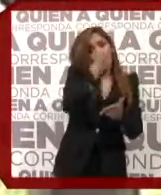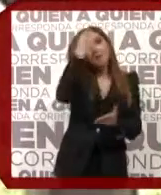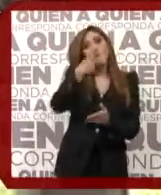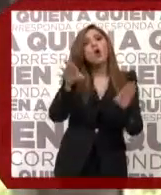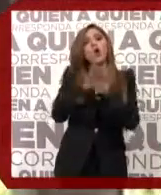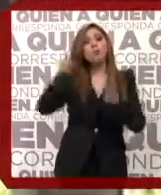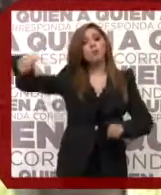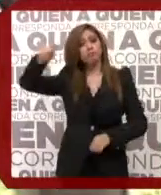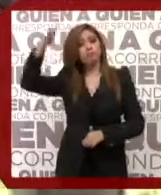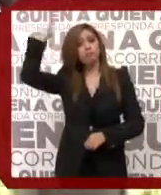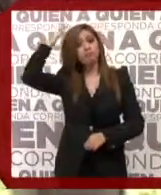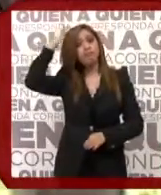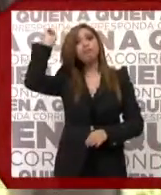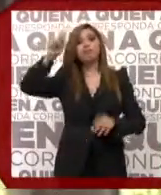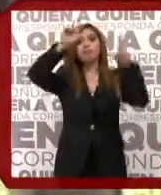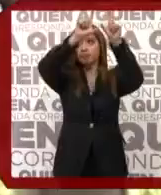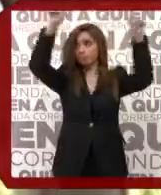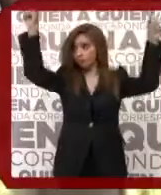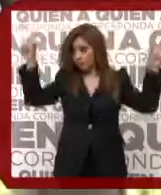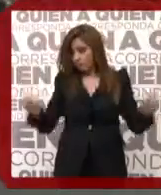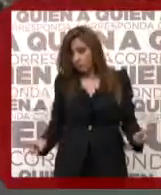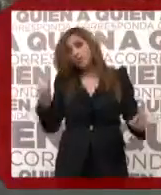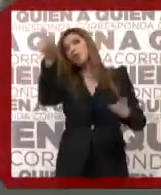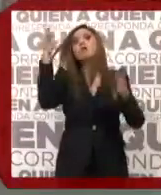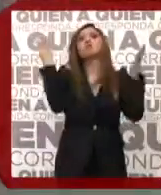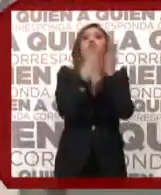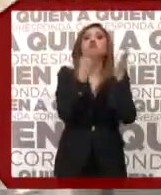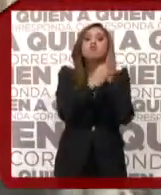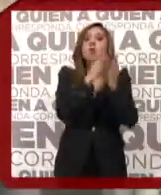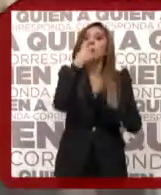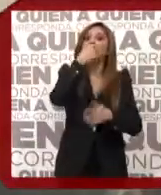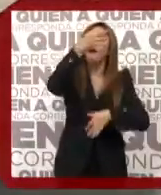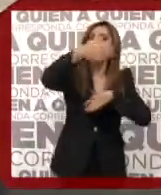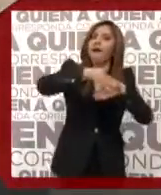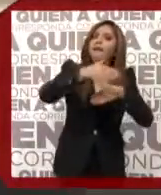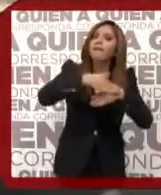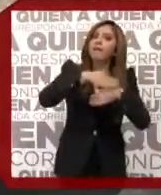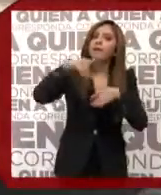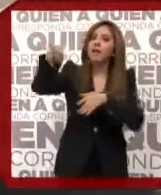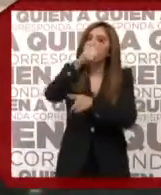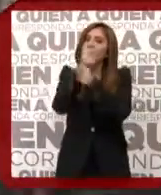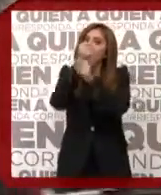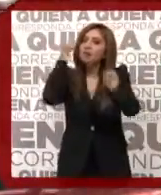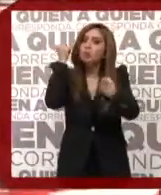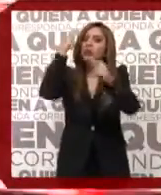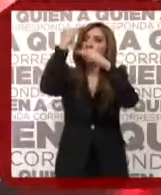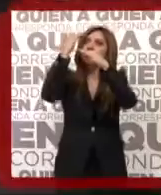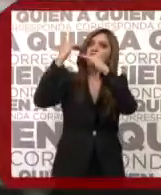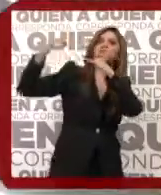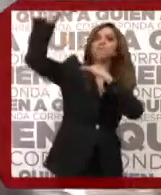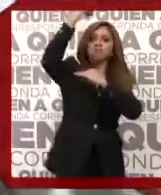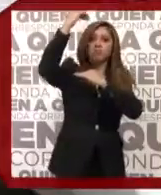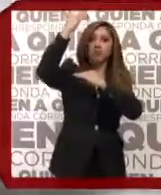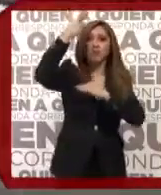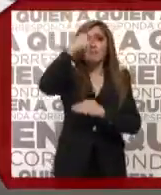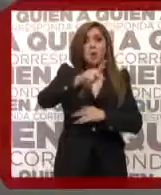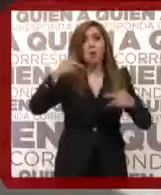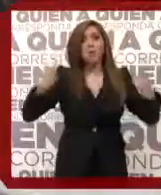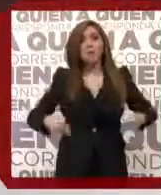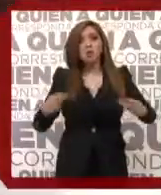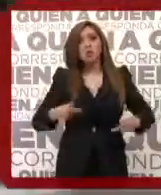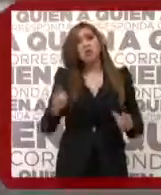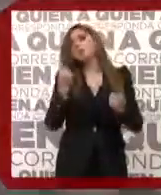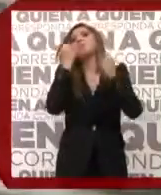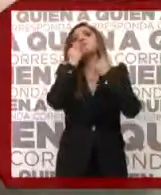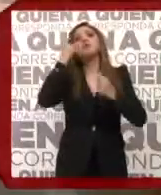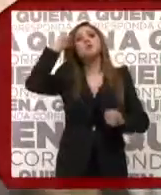efecto las autoridades pusieron estas porterías metálicas que advierten a Los transportistas Pesados la altura máxima cosa que no le importó al